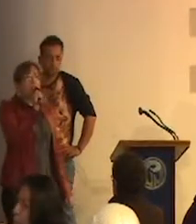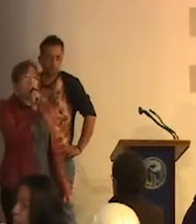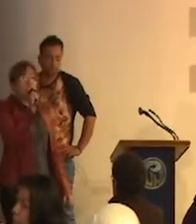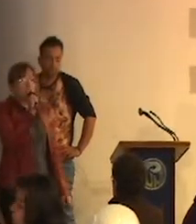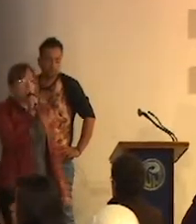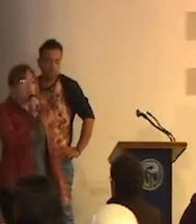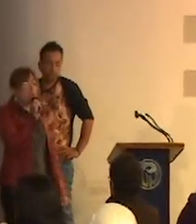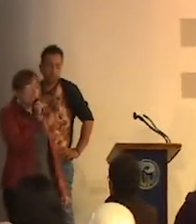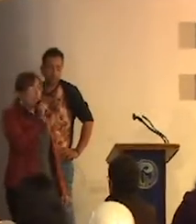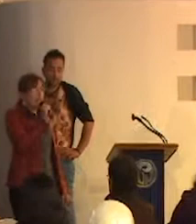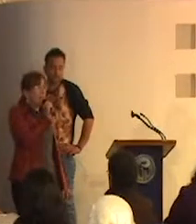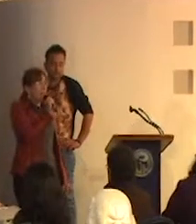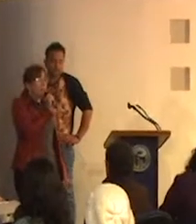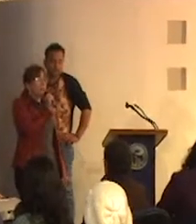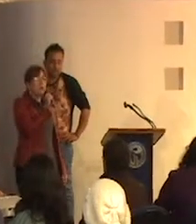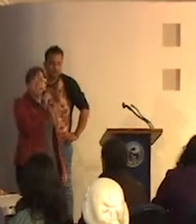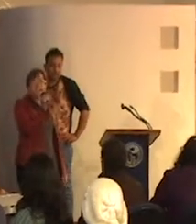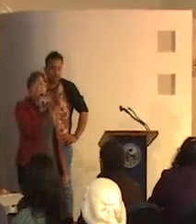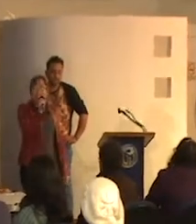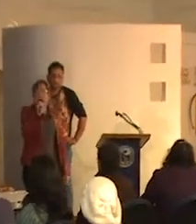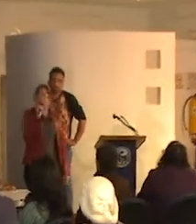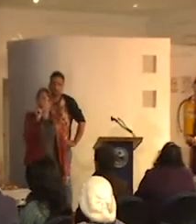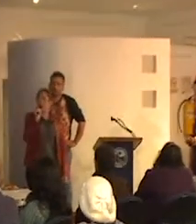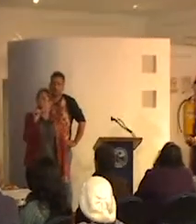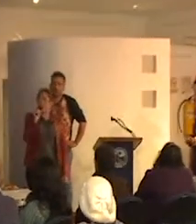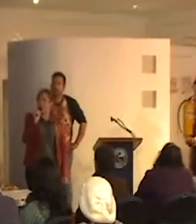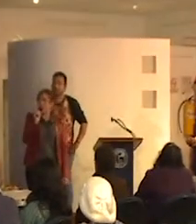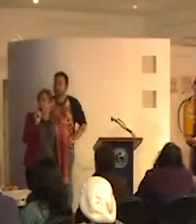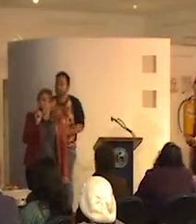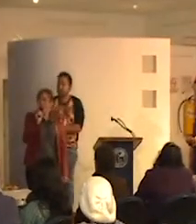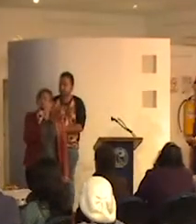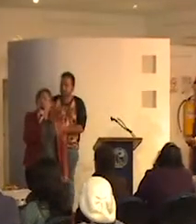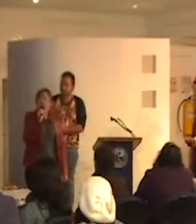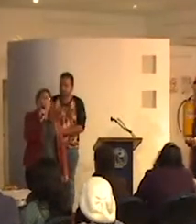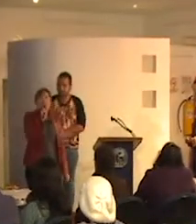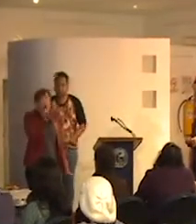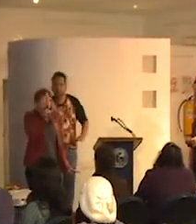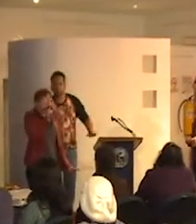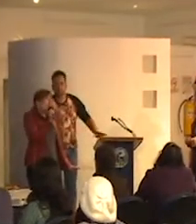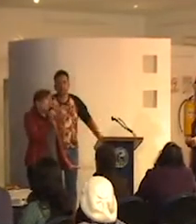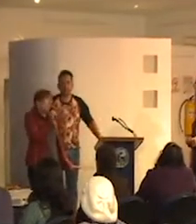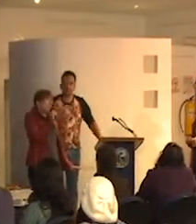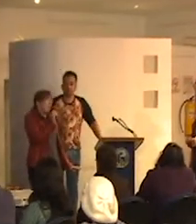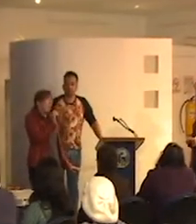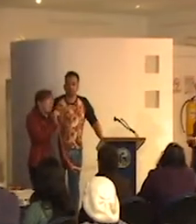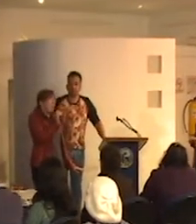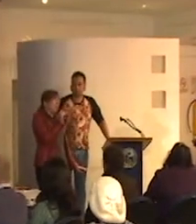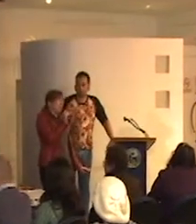Bueno, con este delicioso chocolate, entonces les damos las gracias a ustedes